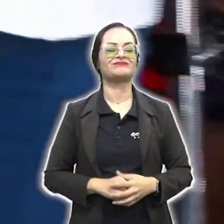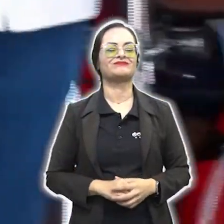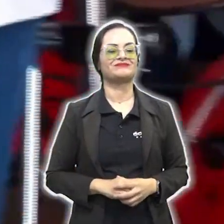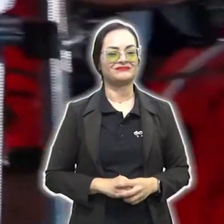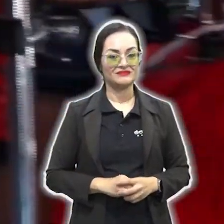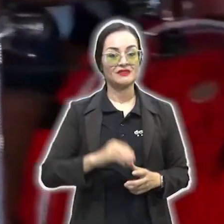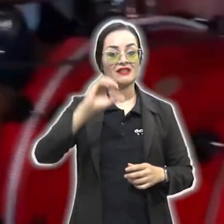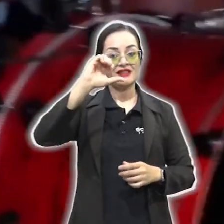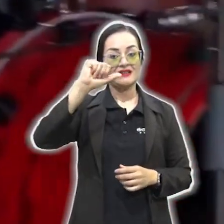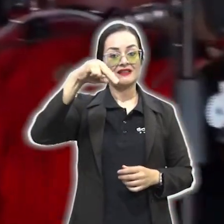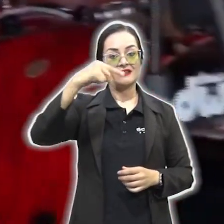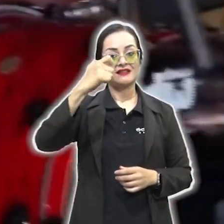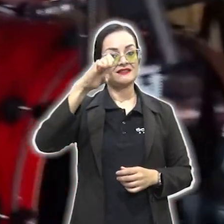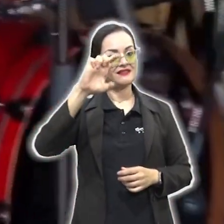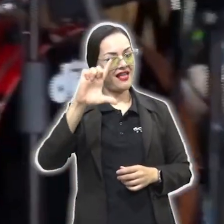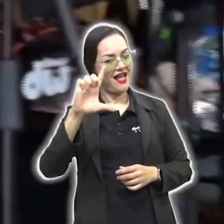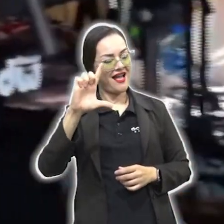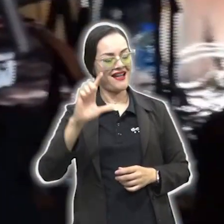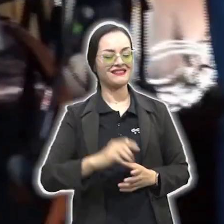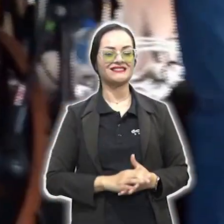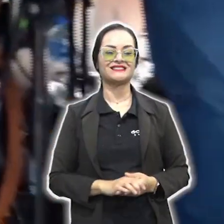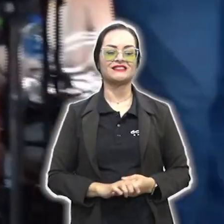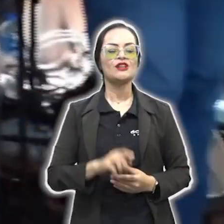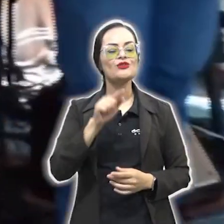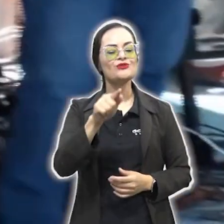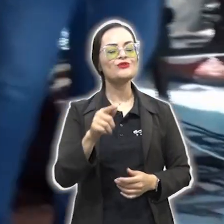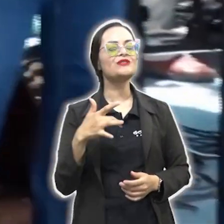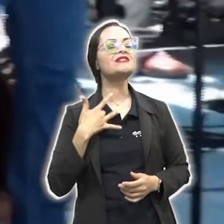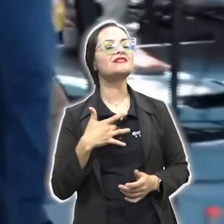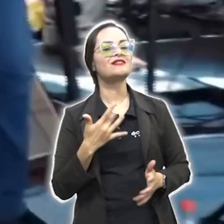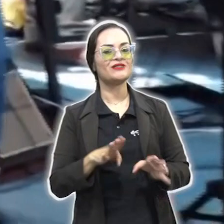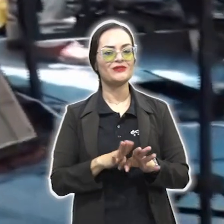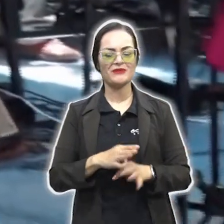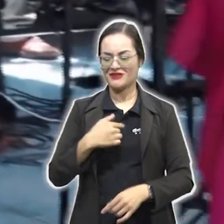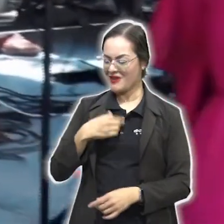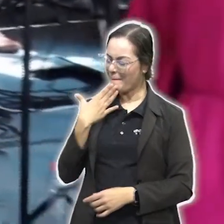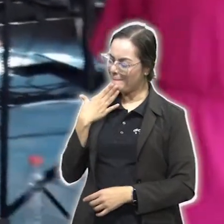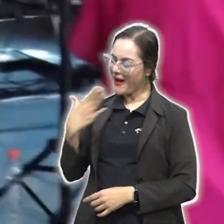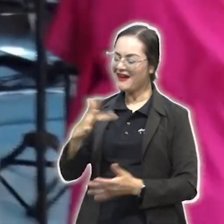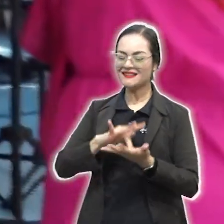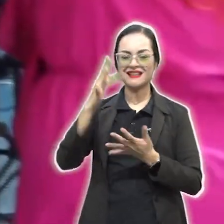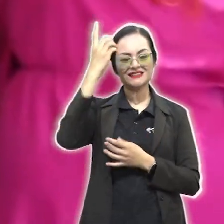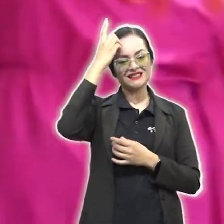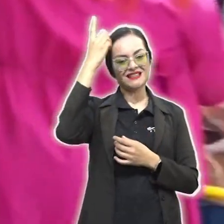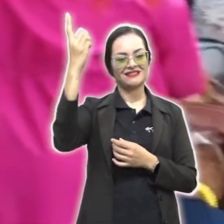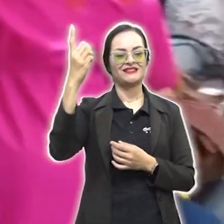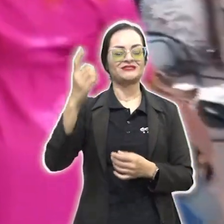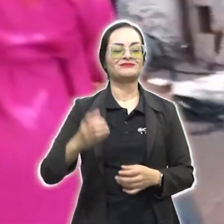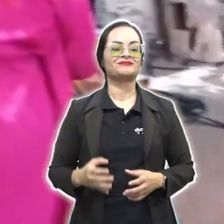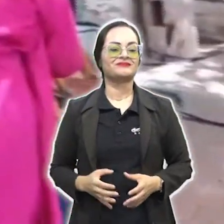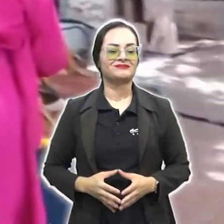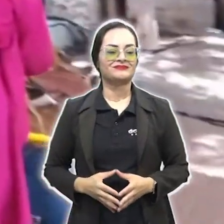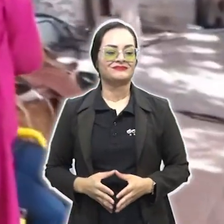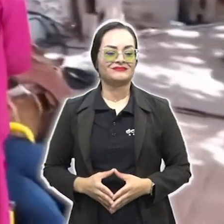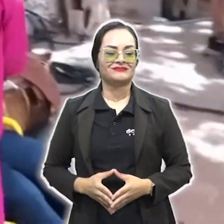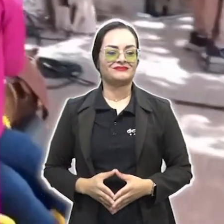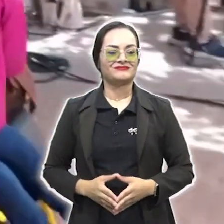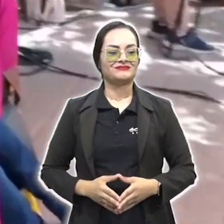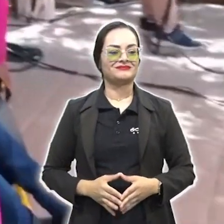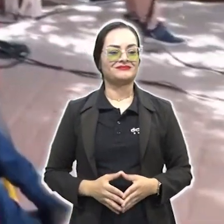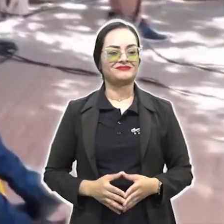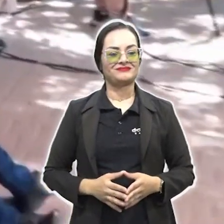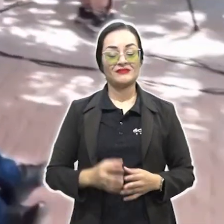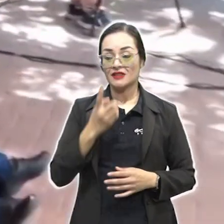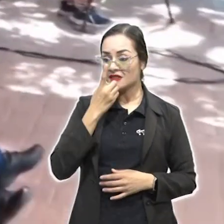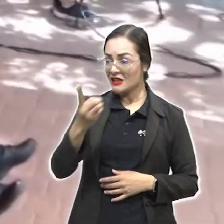Ángel Antonio López. ¿Cómo andas, Ángel? Pues bien, gracias a Dios. Eso. Pide el aplauso a